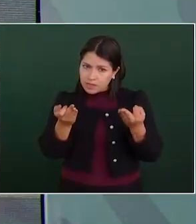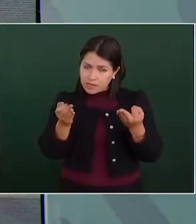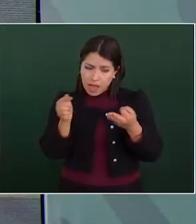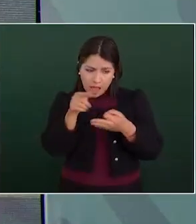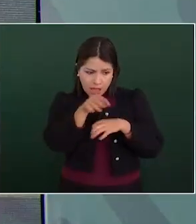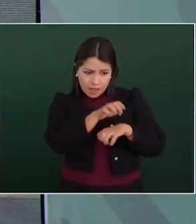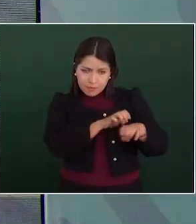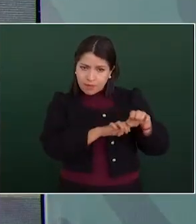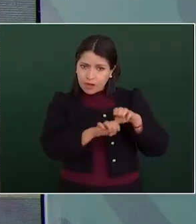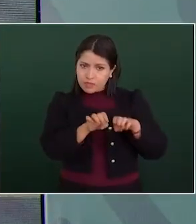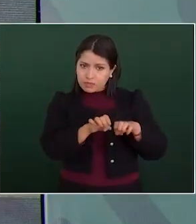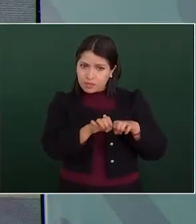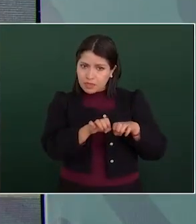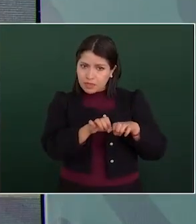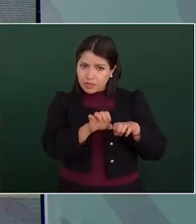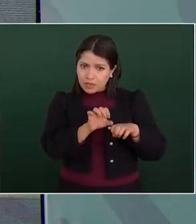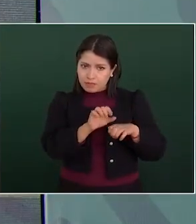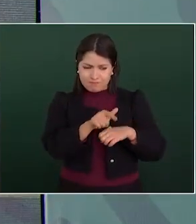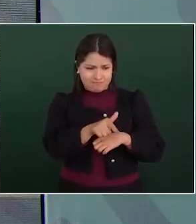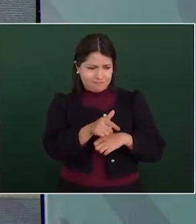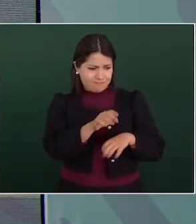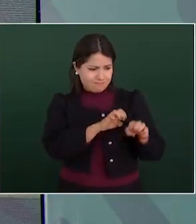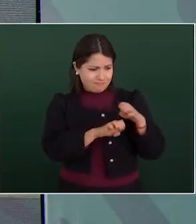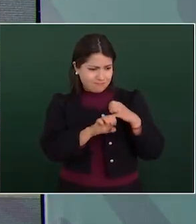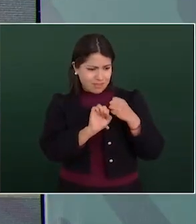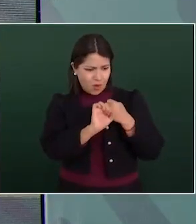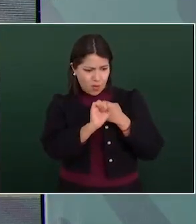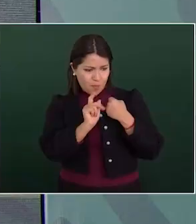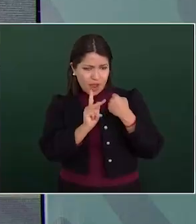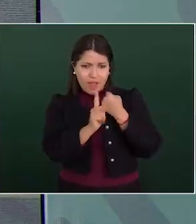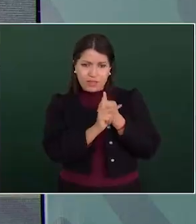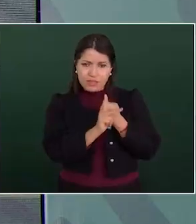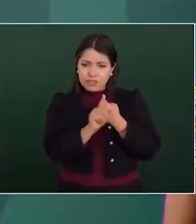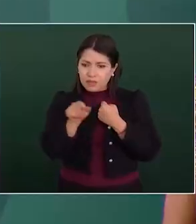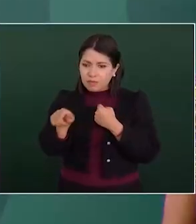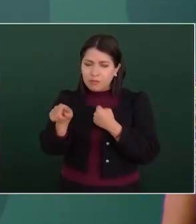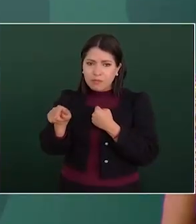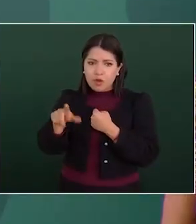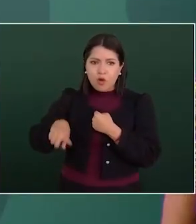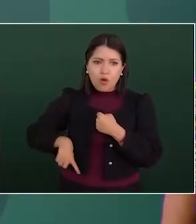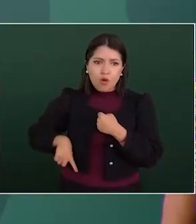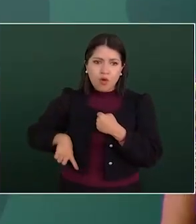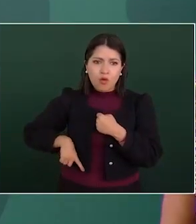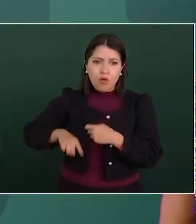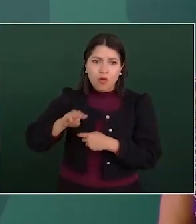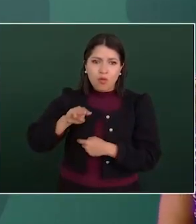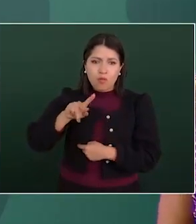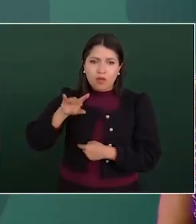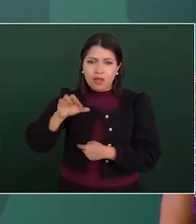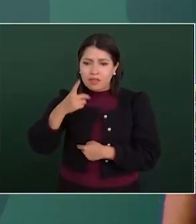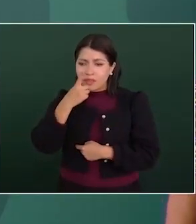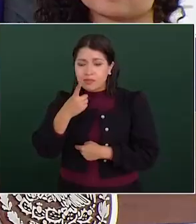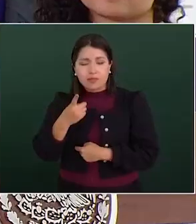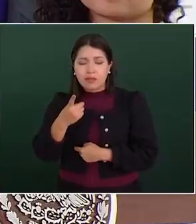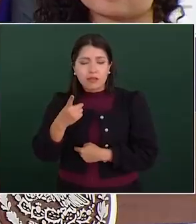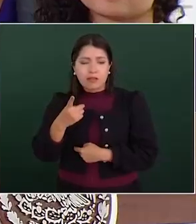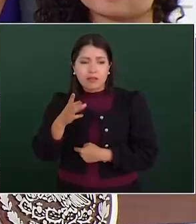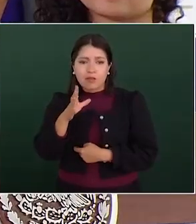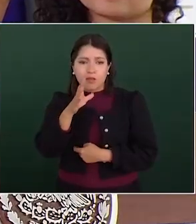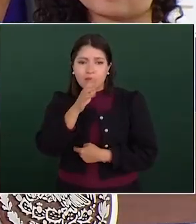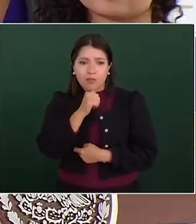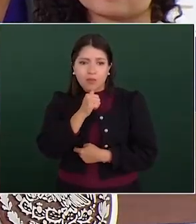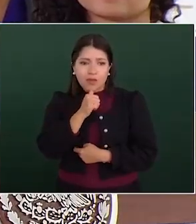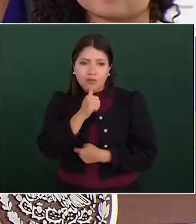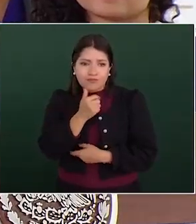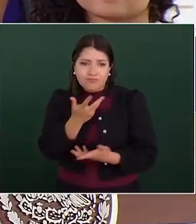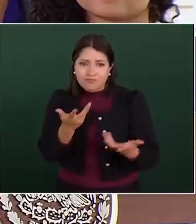compañía extranjera. Y la respuesta de Mújica fue, no puedo hacerlo